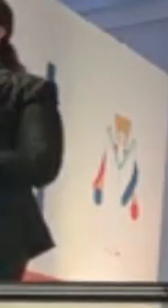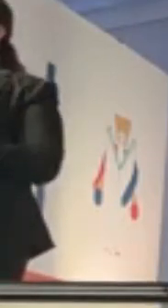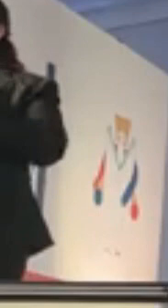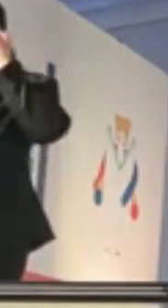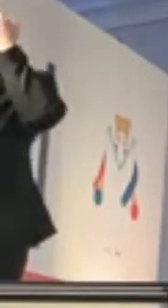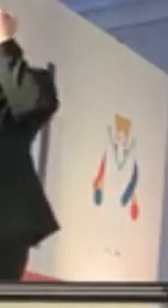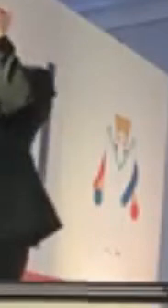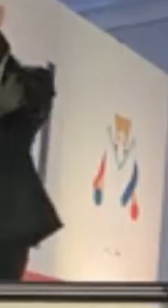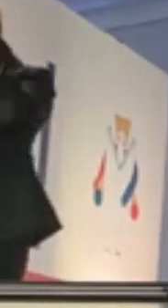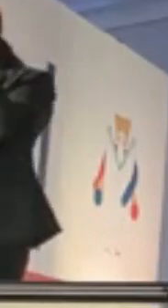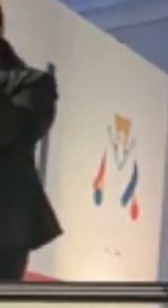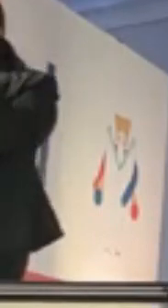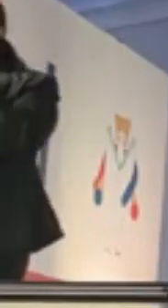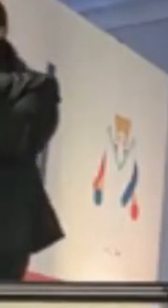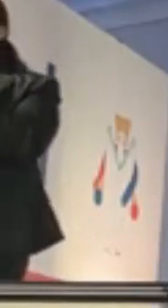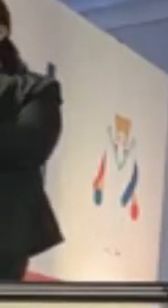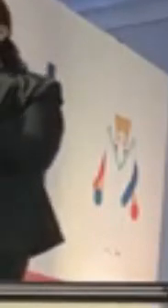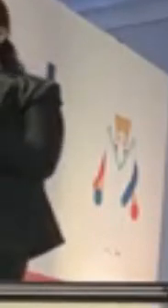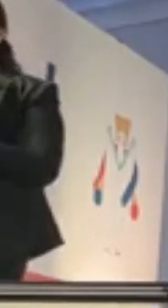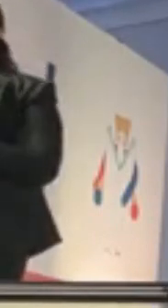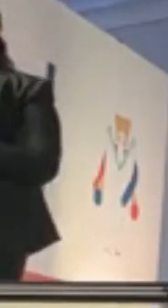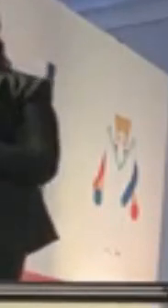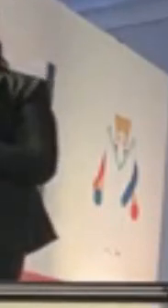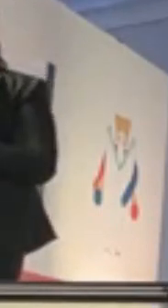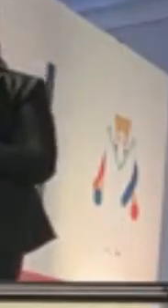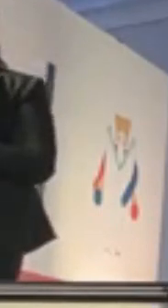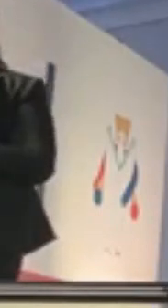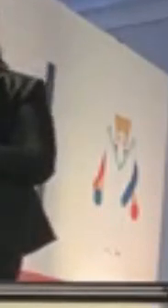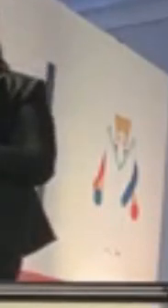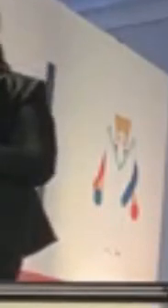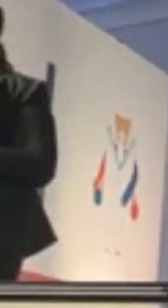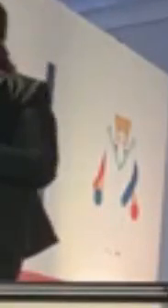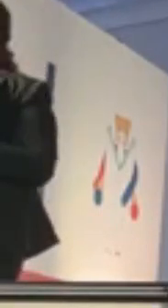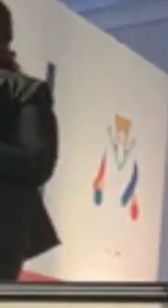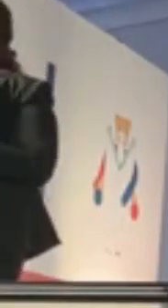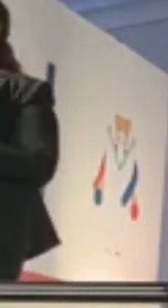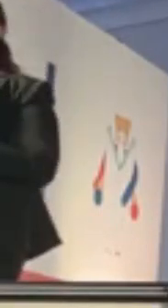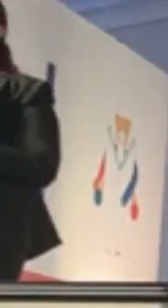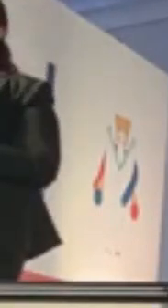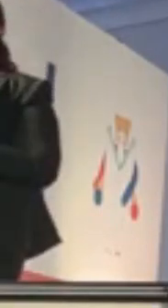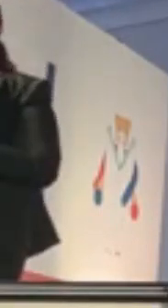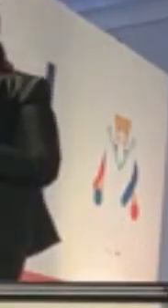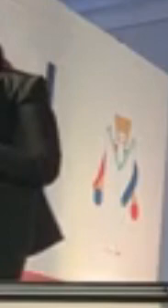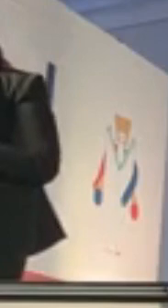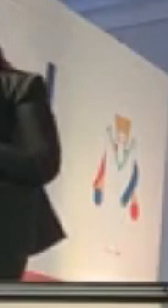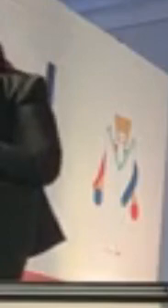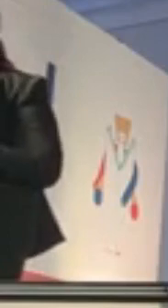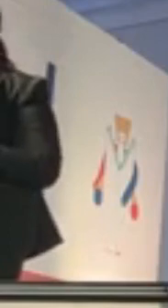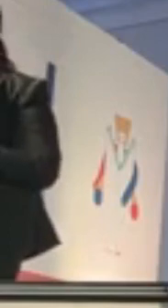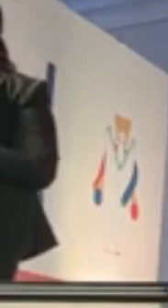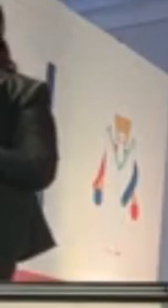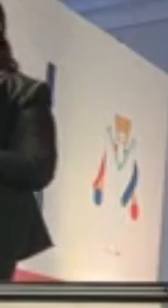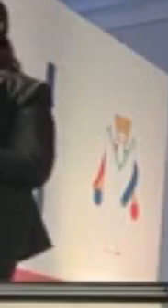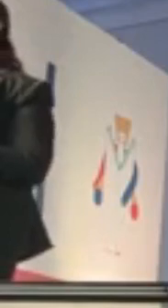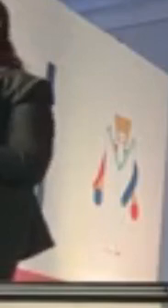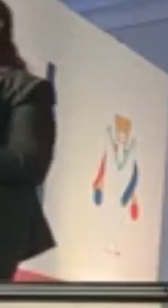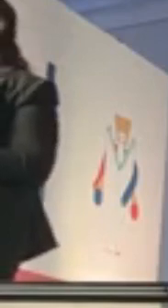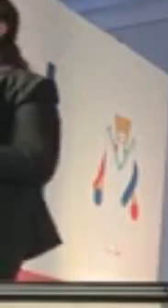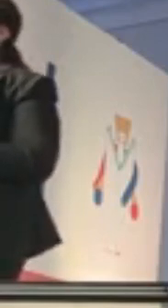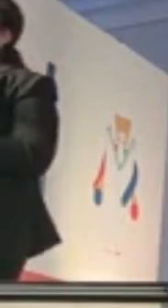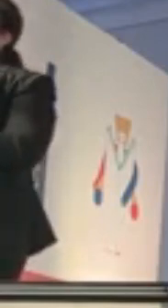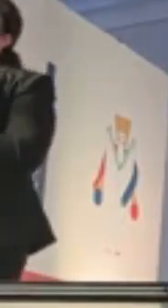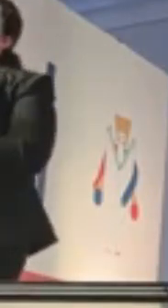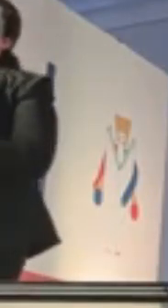no se puede ser imparcial frente a la injusticia. Entonces, aunque en otras realidades académicas nos tilden de ideologizados,